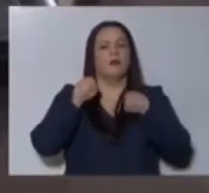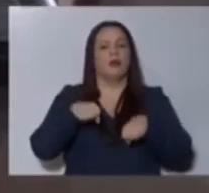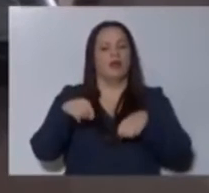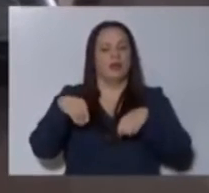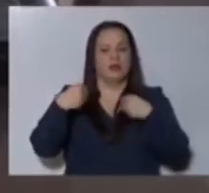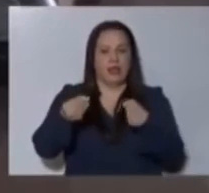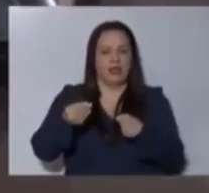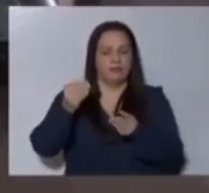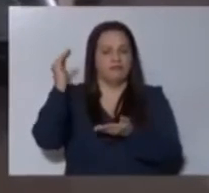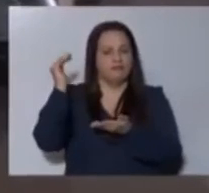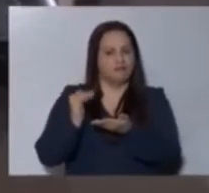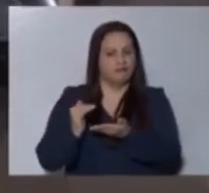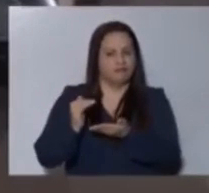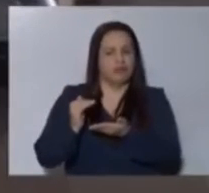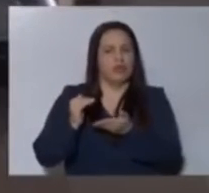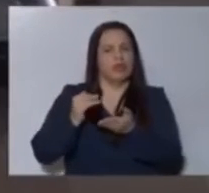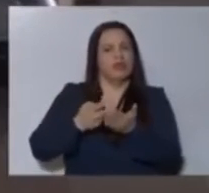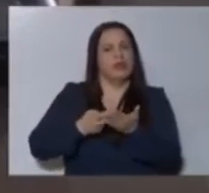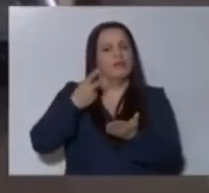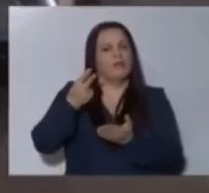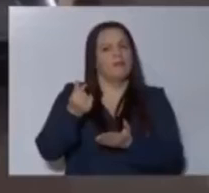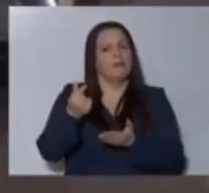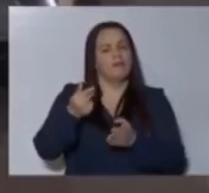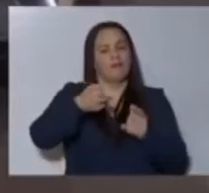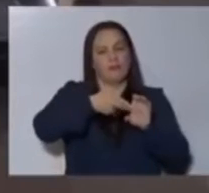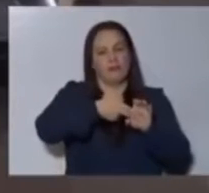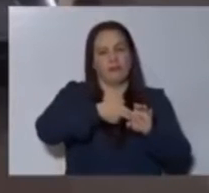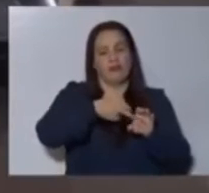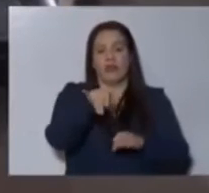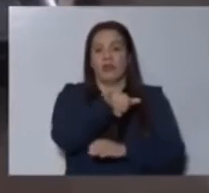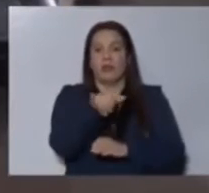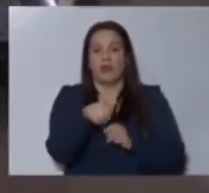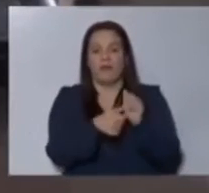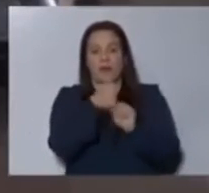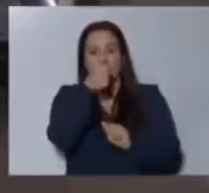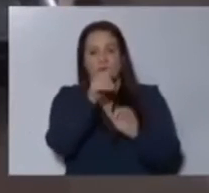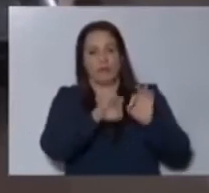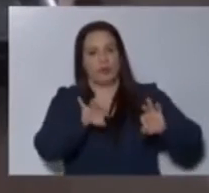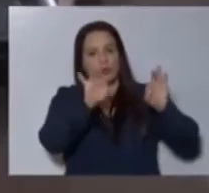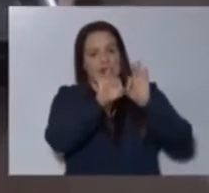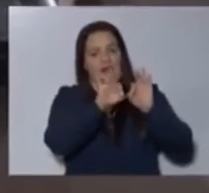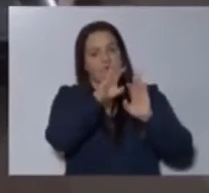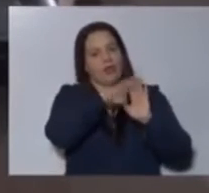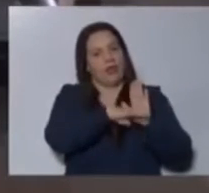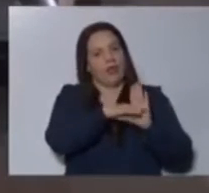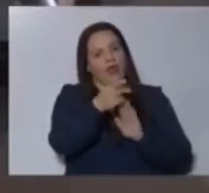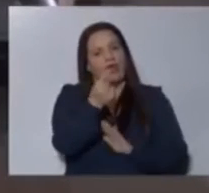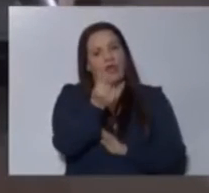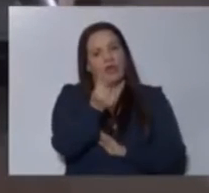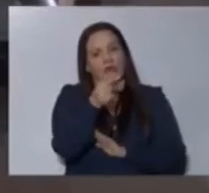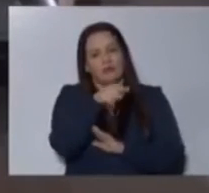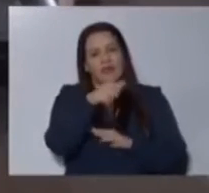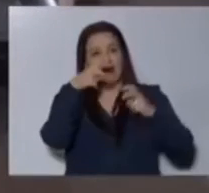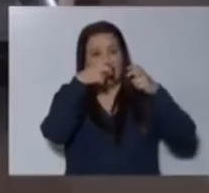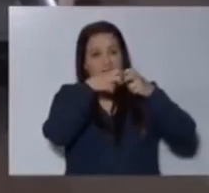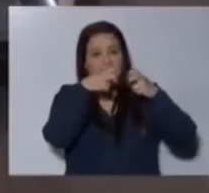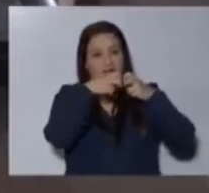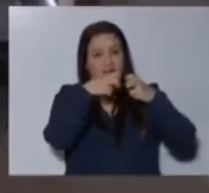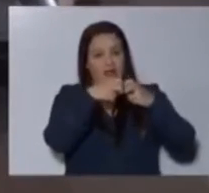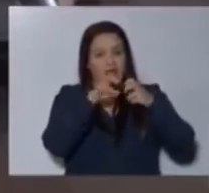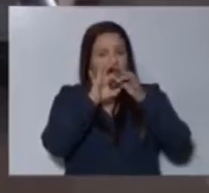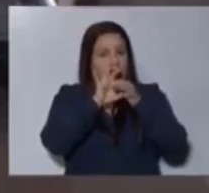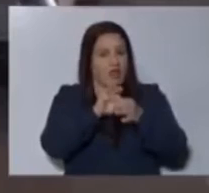una disminución del costo de los combustibles. Con igual o mayor importancia, la necesidad de abaratar el costo de la electricidad por medio